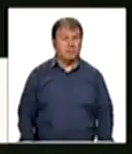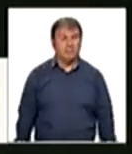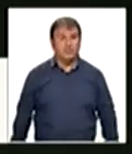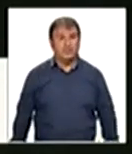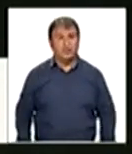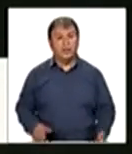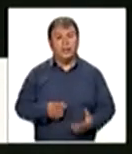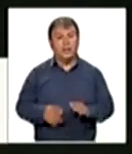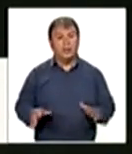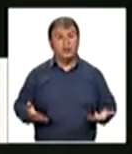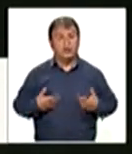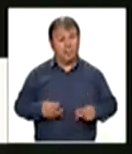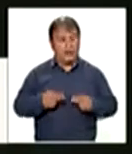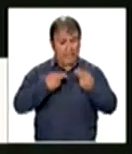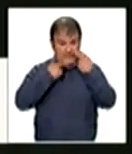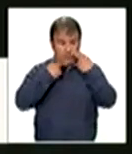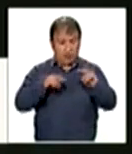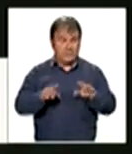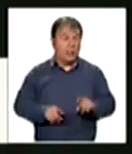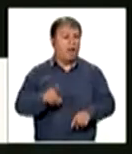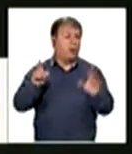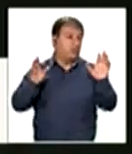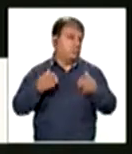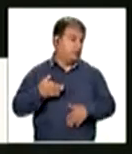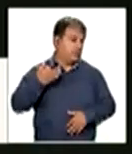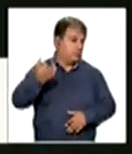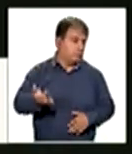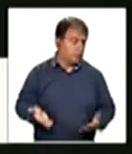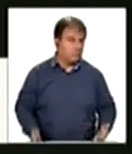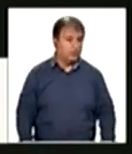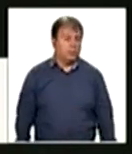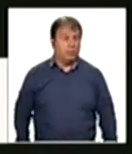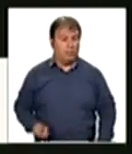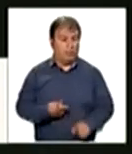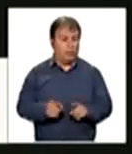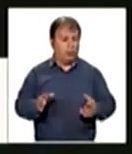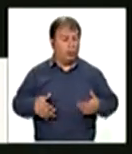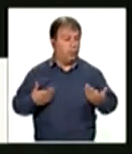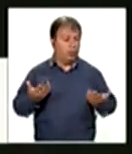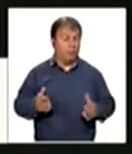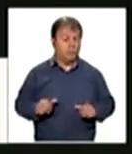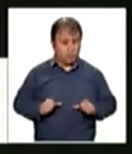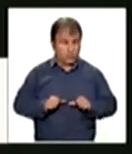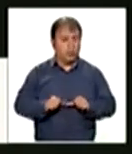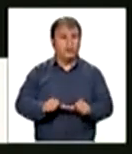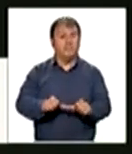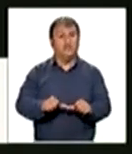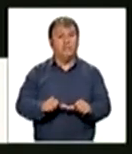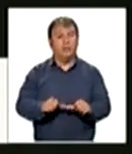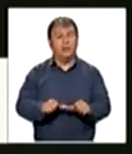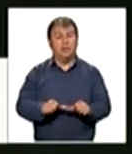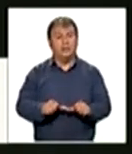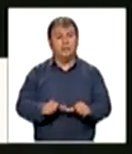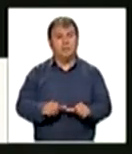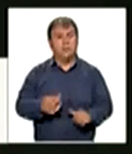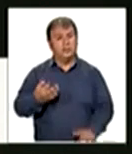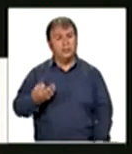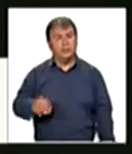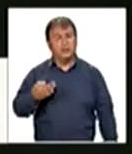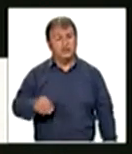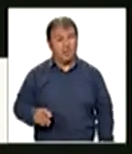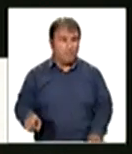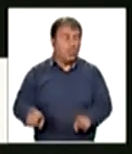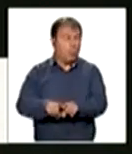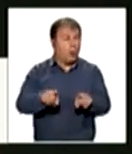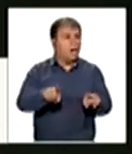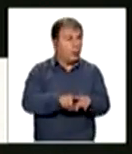Y eso será noticia en algún momento. Pero no podemos seguir siempre en lo mismo.